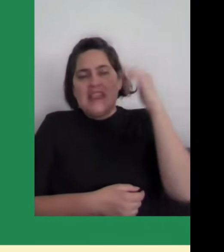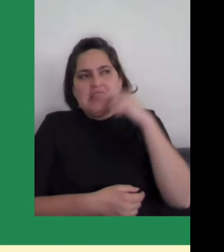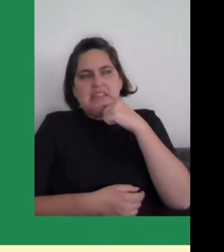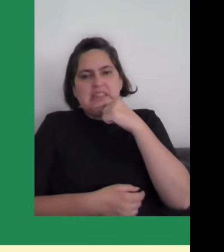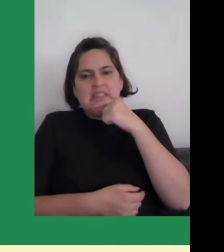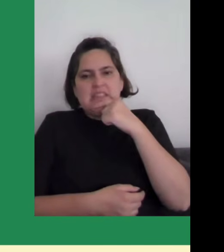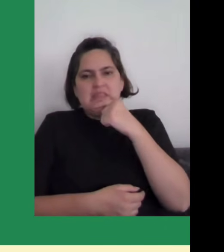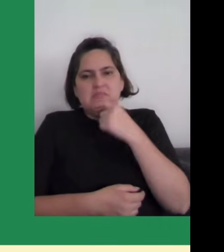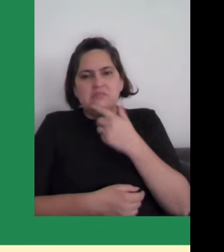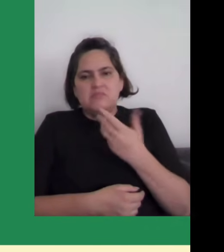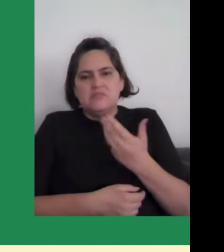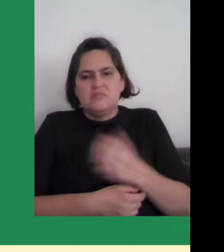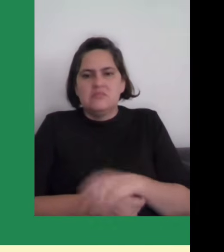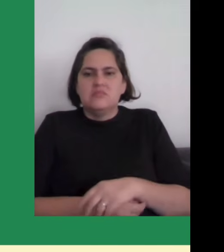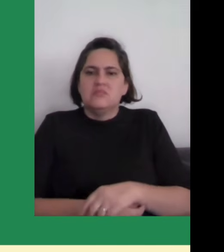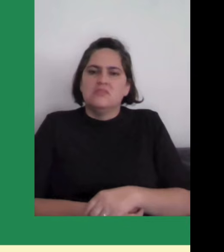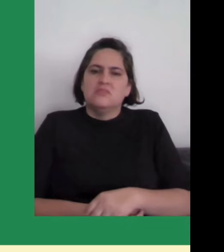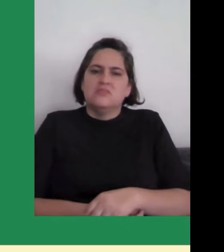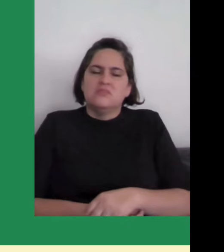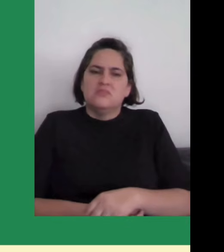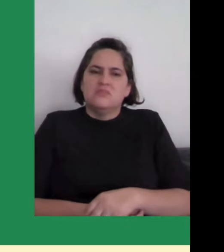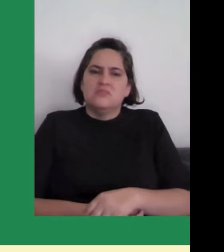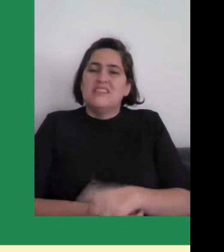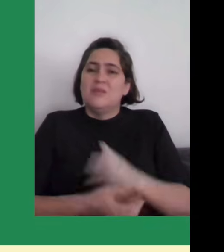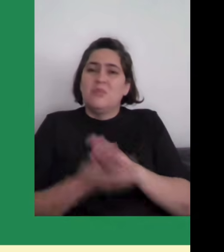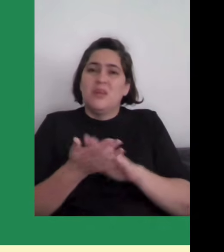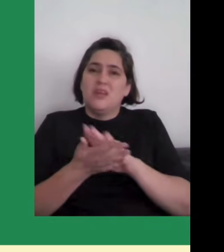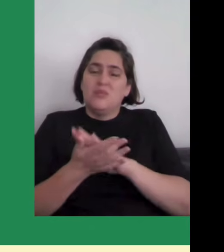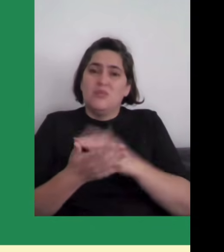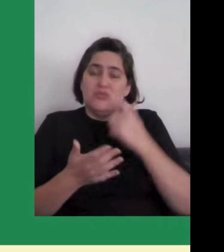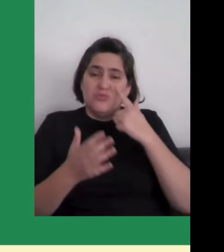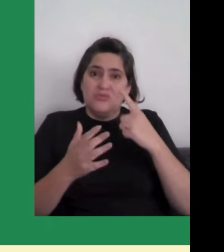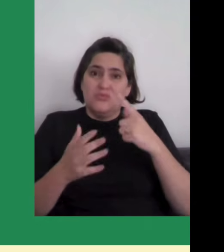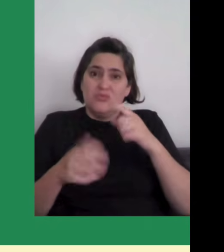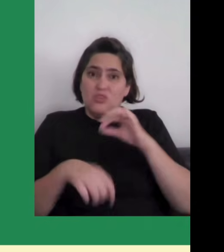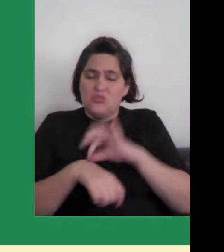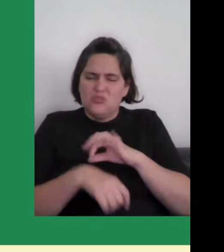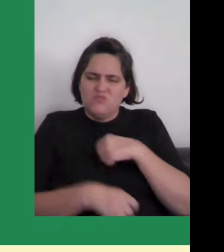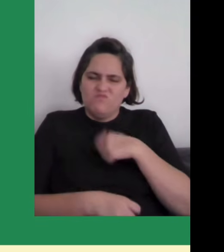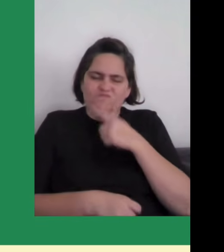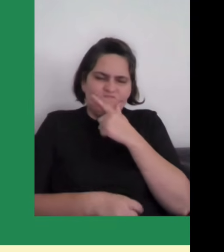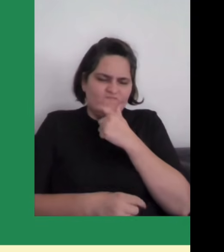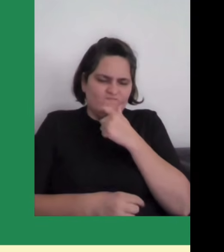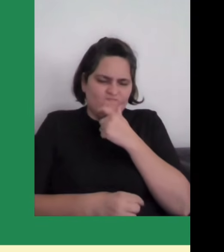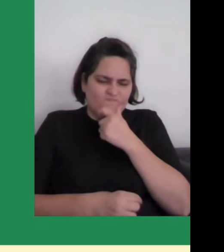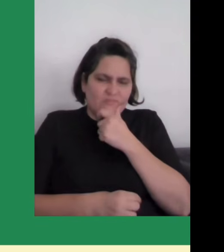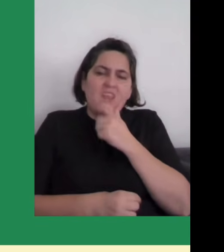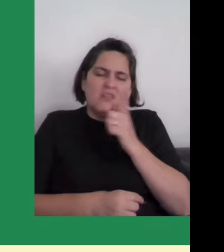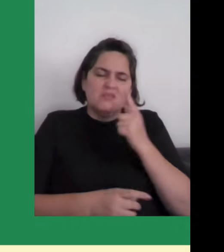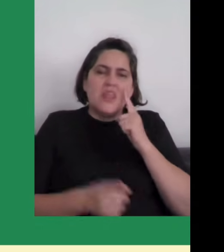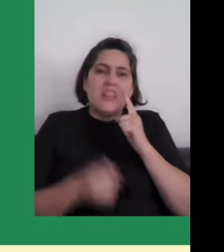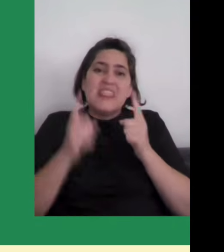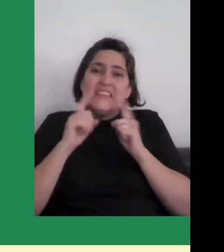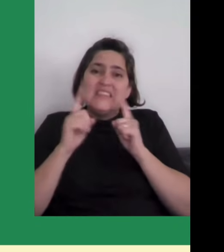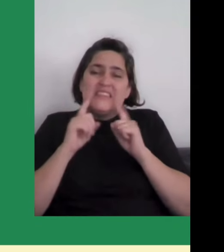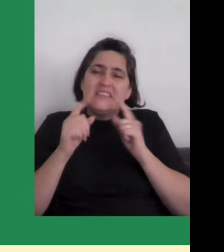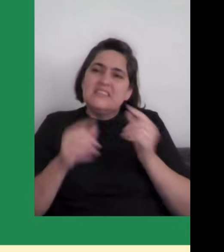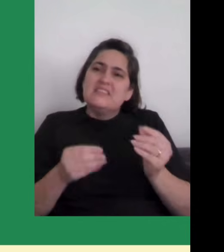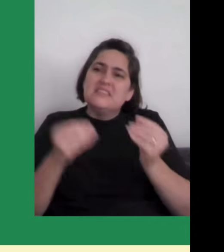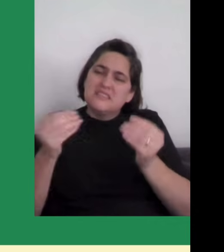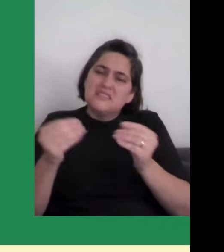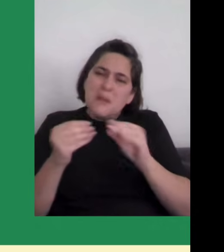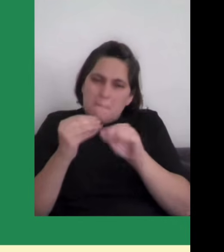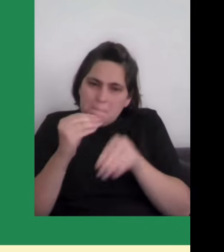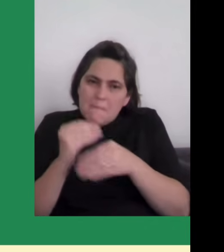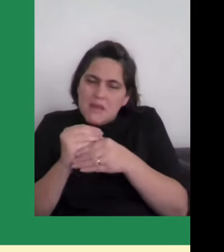pedido toda esa información, tiene dudas, pide estos test complementarios y